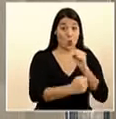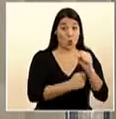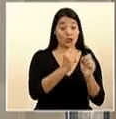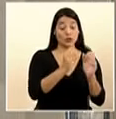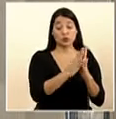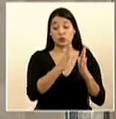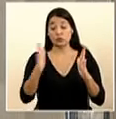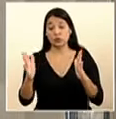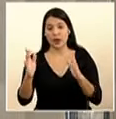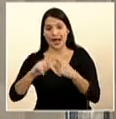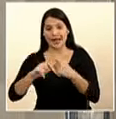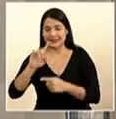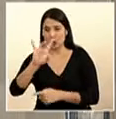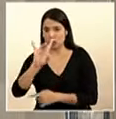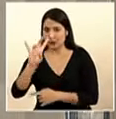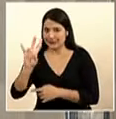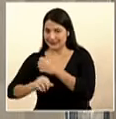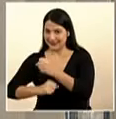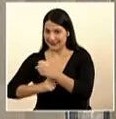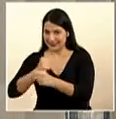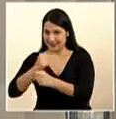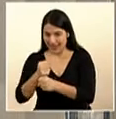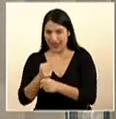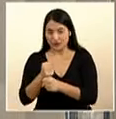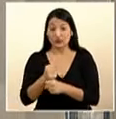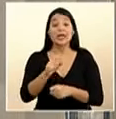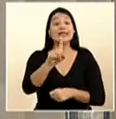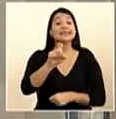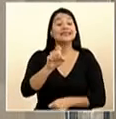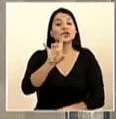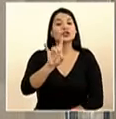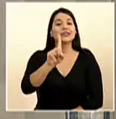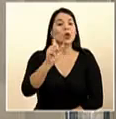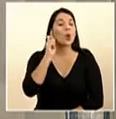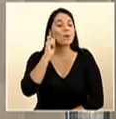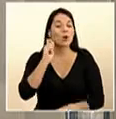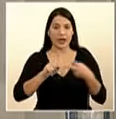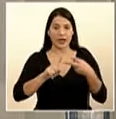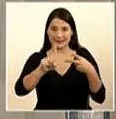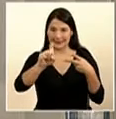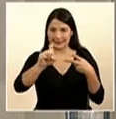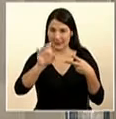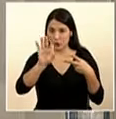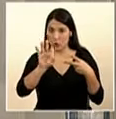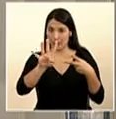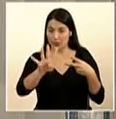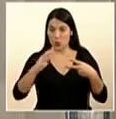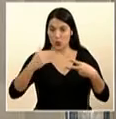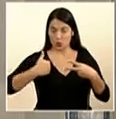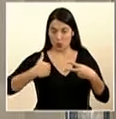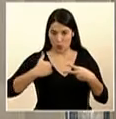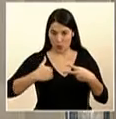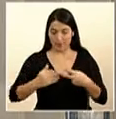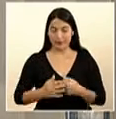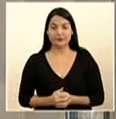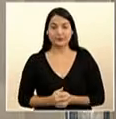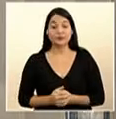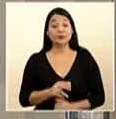87 años son 181 mujeres y 194 hombres de los